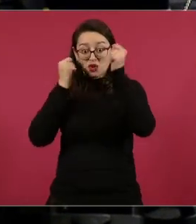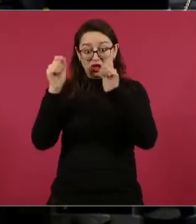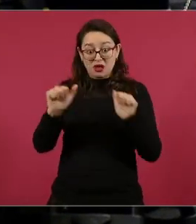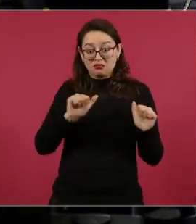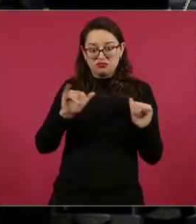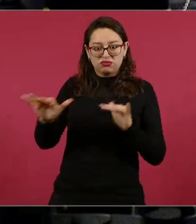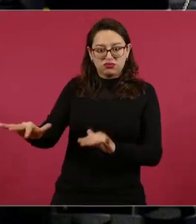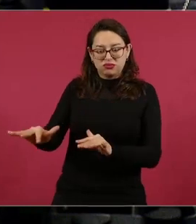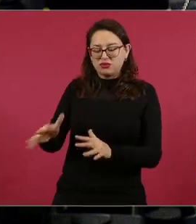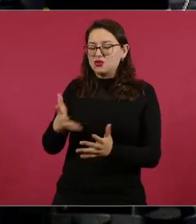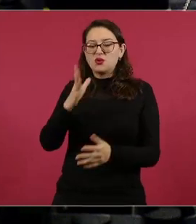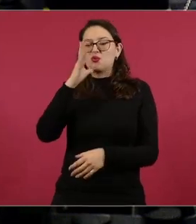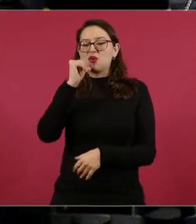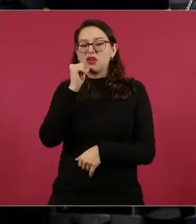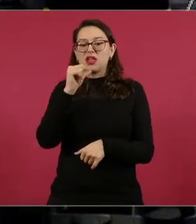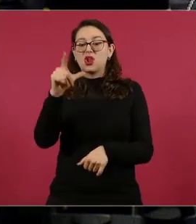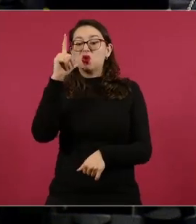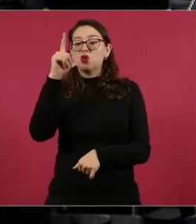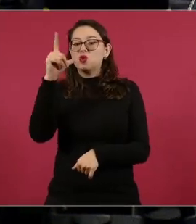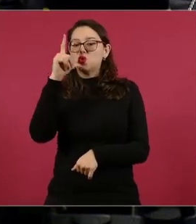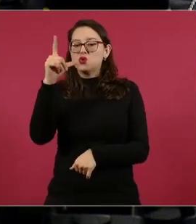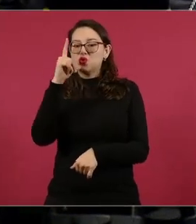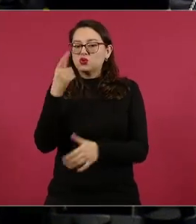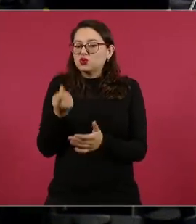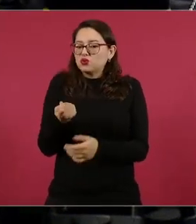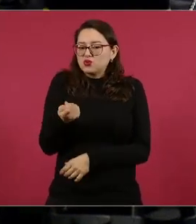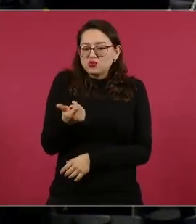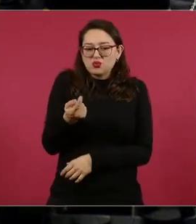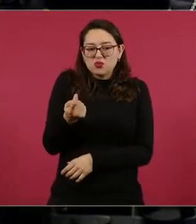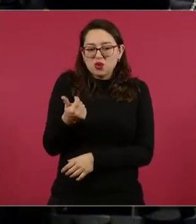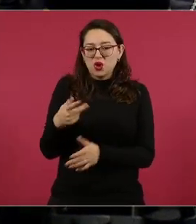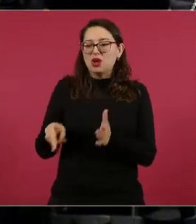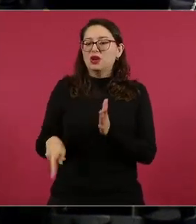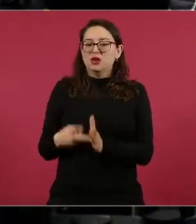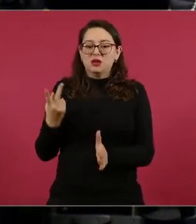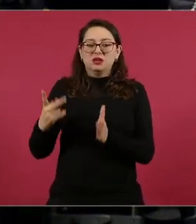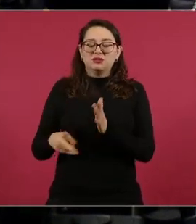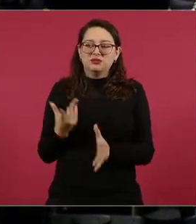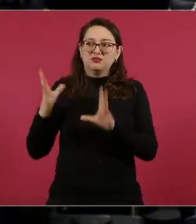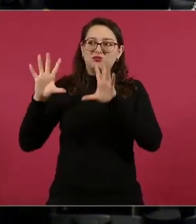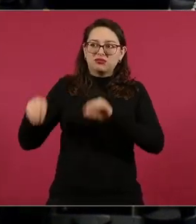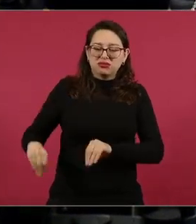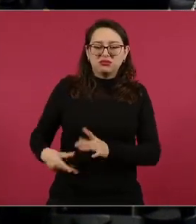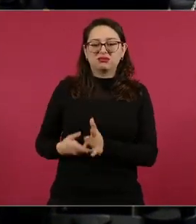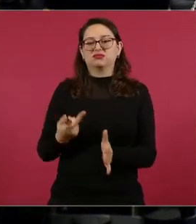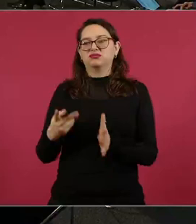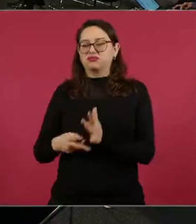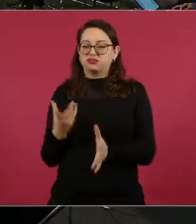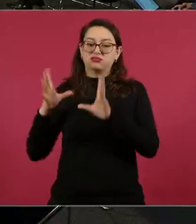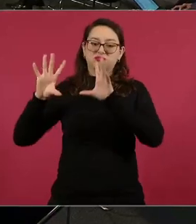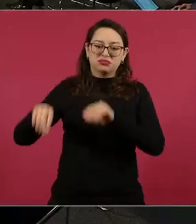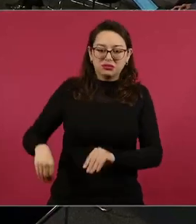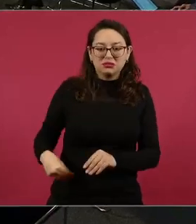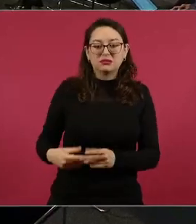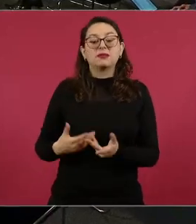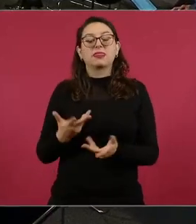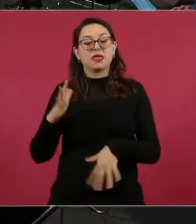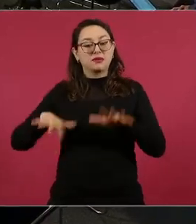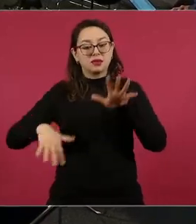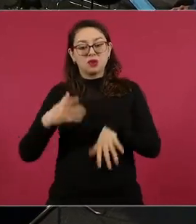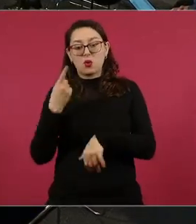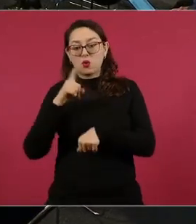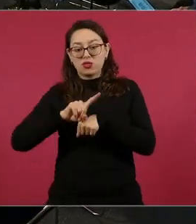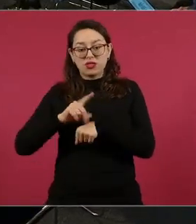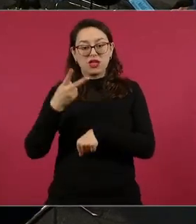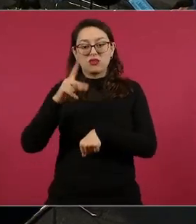Federal de Electricidad, ya que son constantes los cortes de luz que tardan de 1 a 2 días en restablecerse,